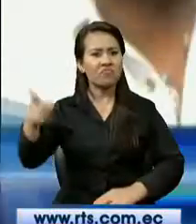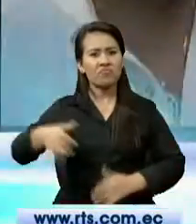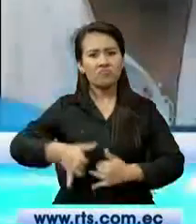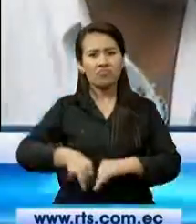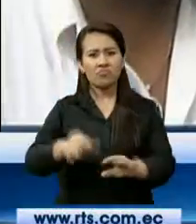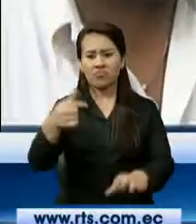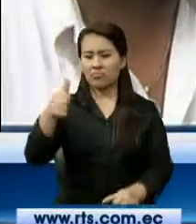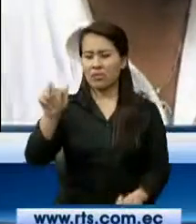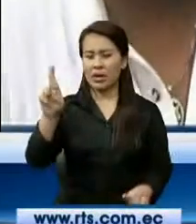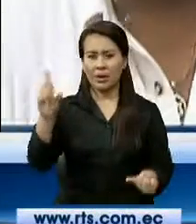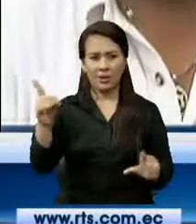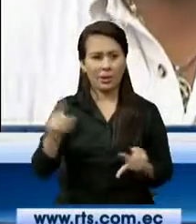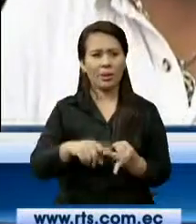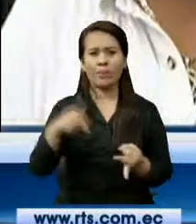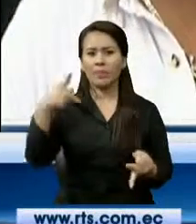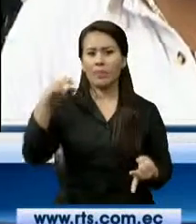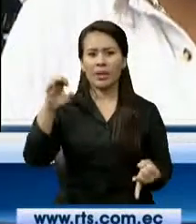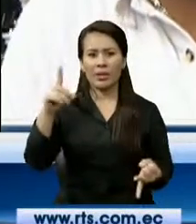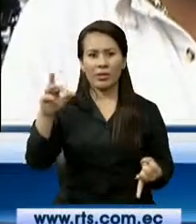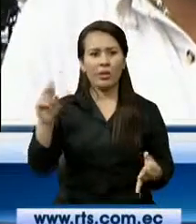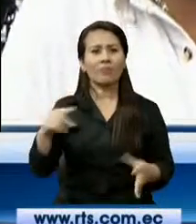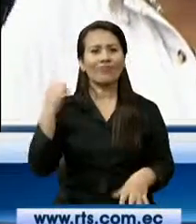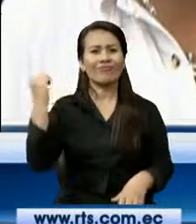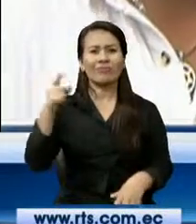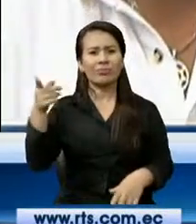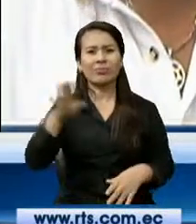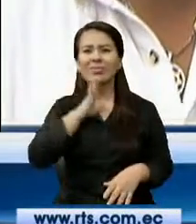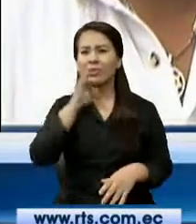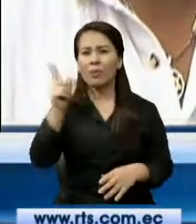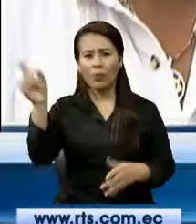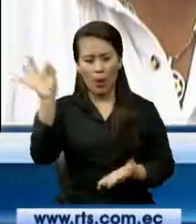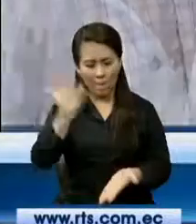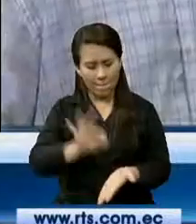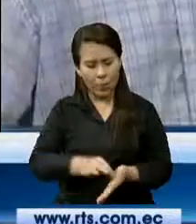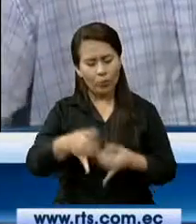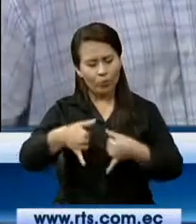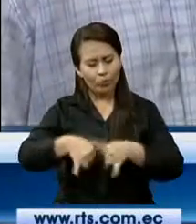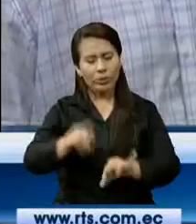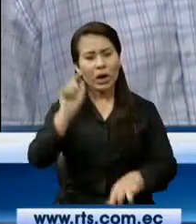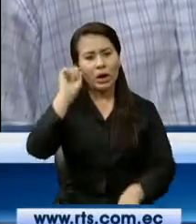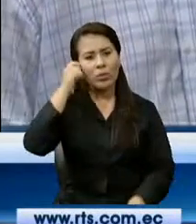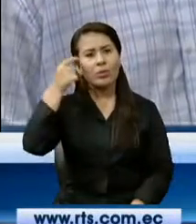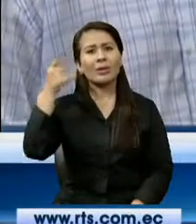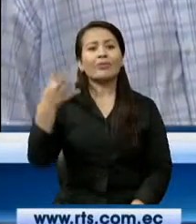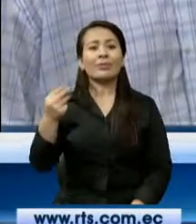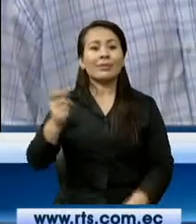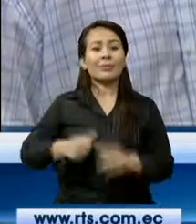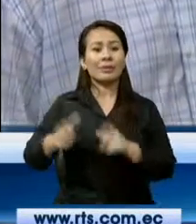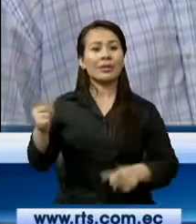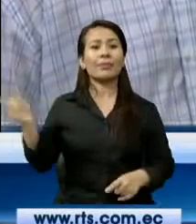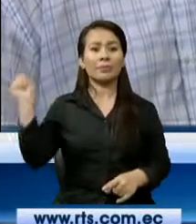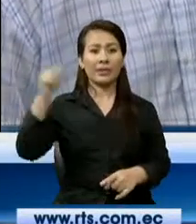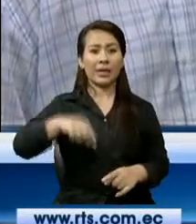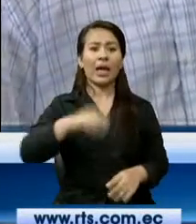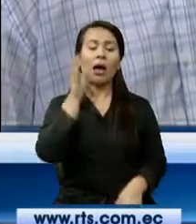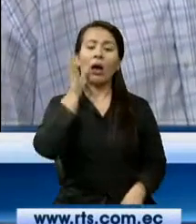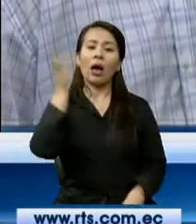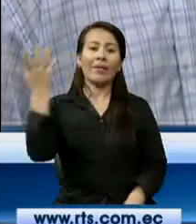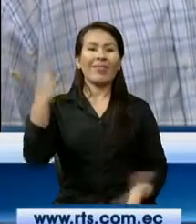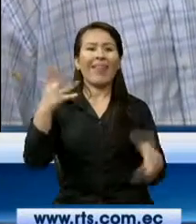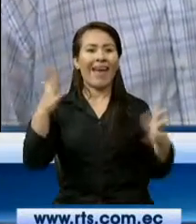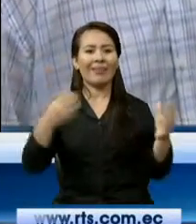Gardel, Pedro Infante, Javier Solís, que se murió en el momento justo para convertirse en una leyenda. Aquí la gente venía, pero solamente cantaba a capelas, sin